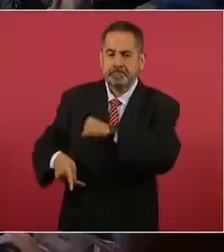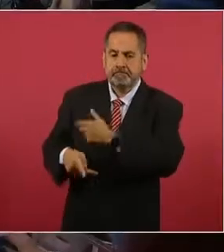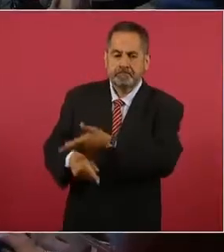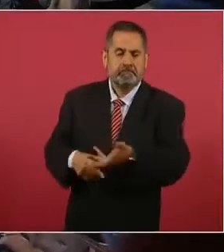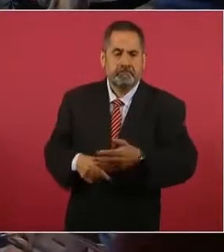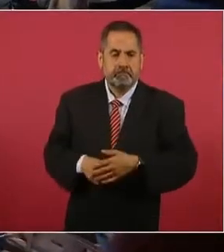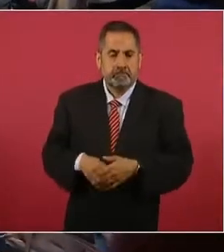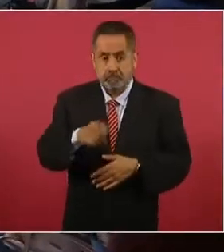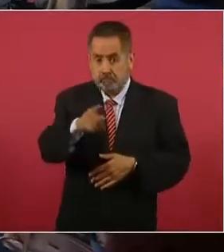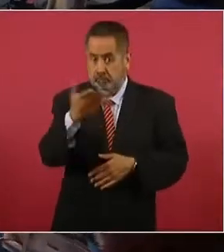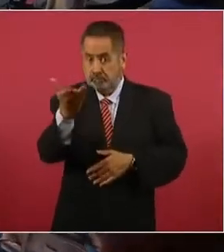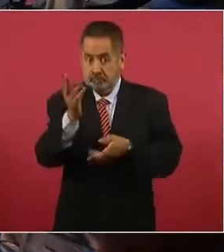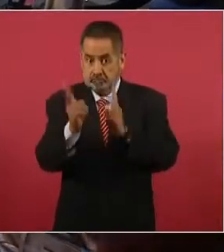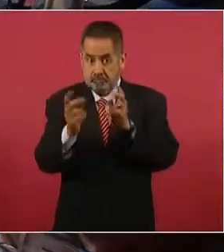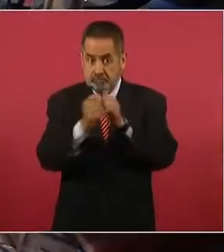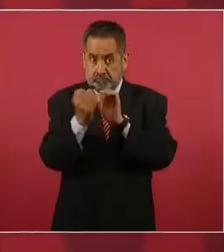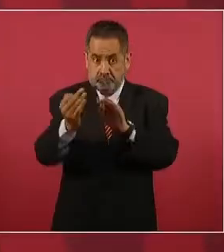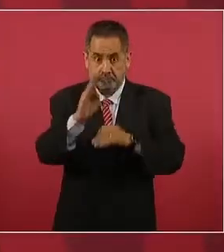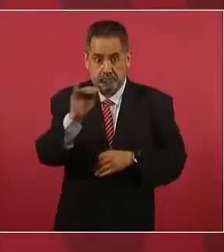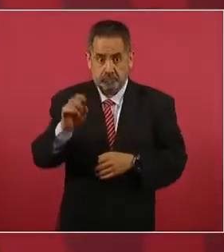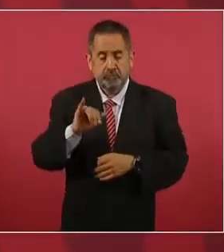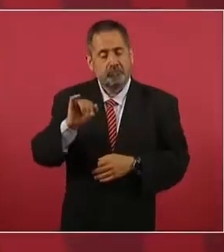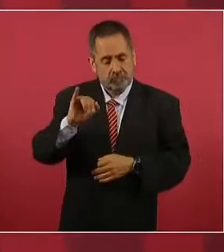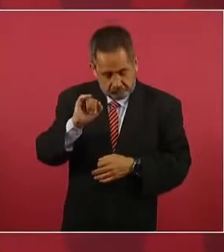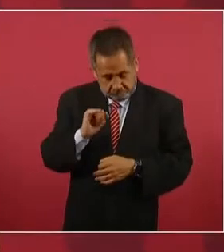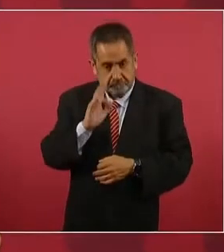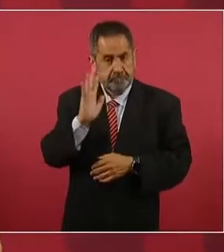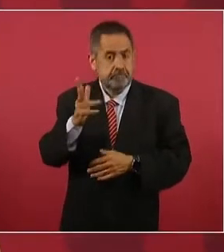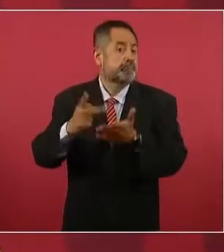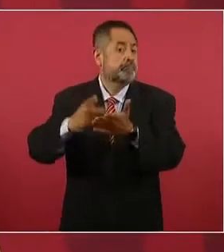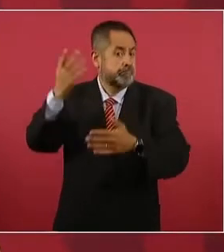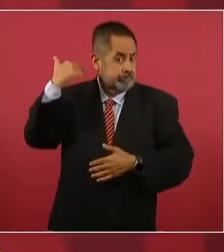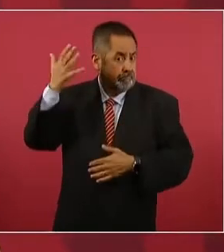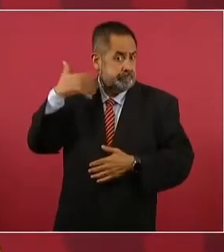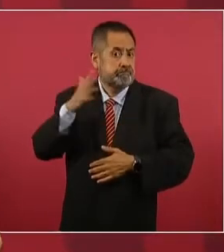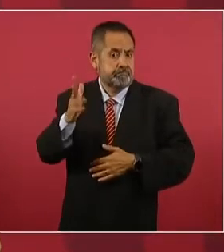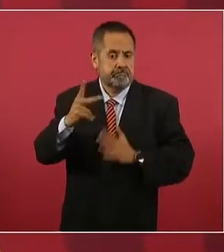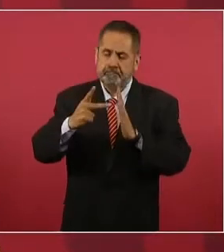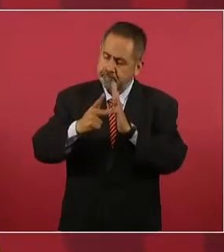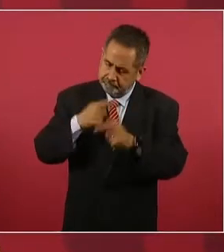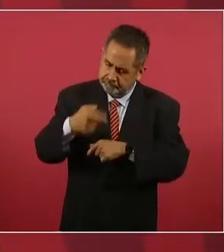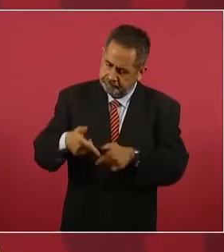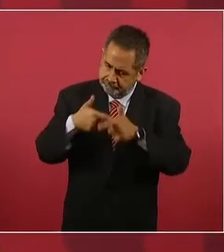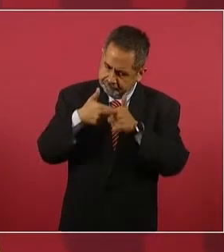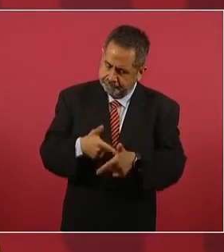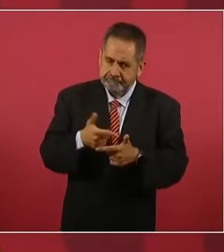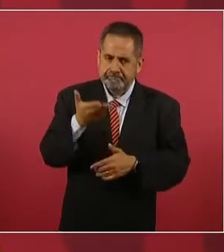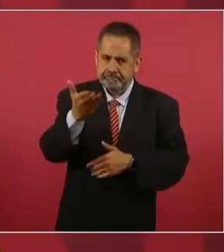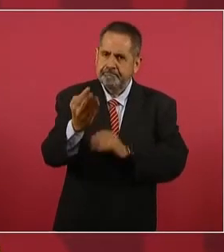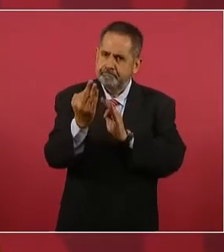eso al presidente Biden? Sí, ya lo he pedido y lo voy a seguir planteando.